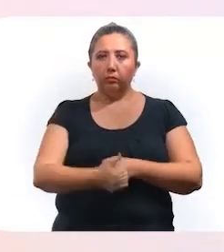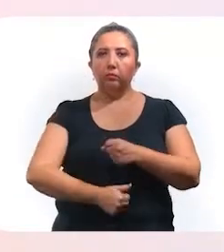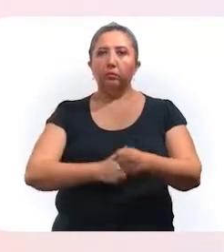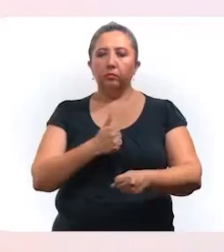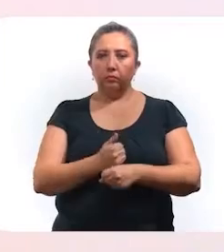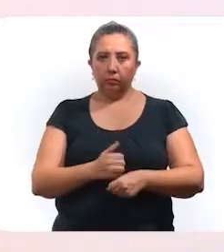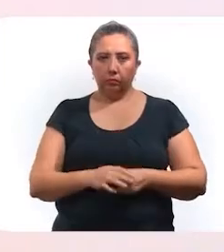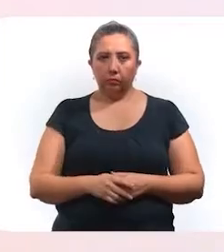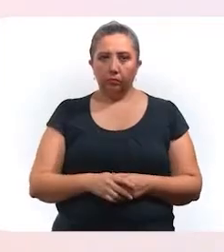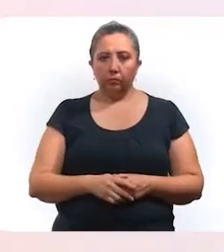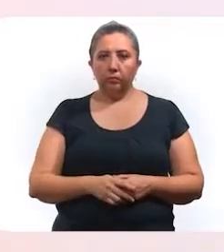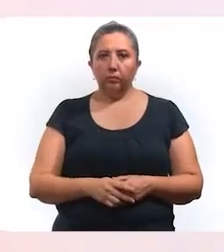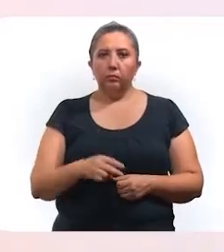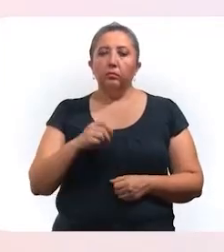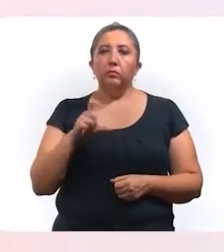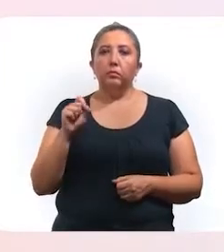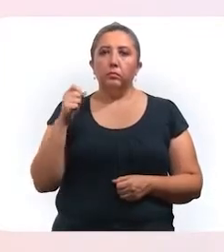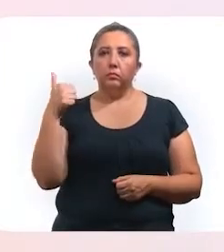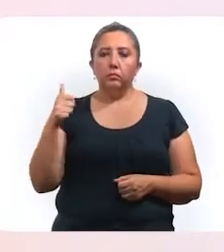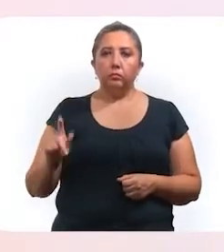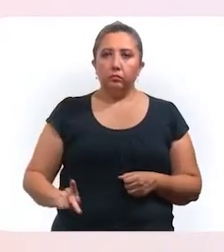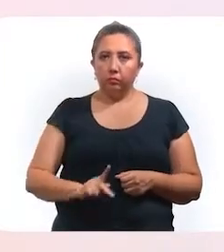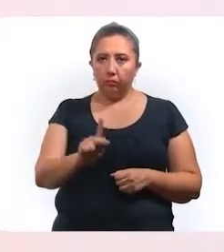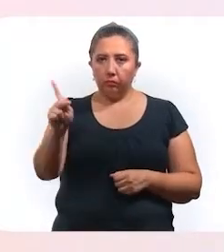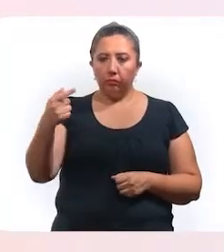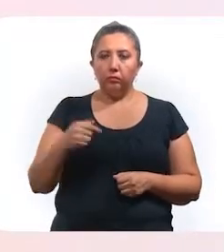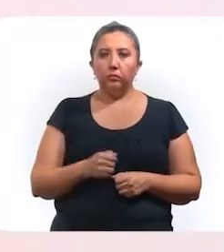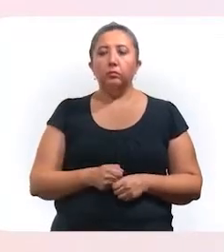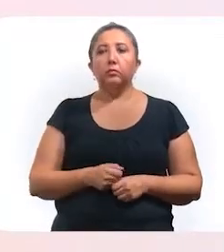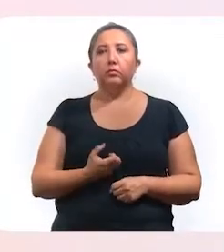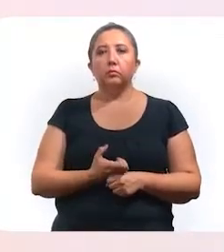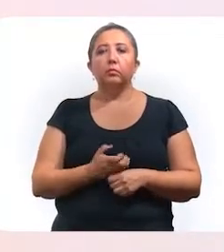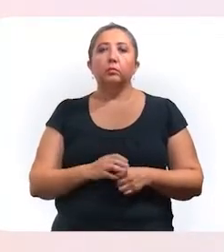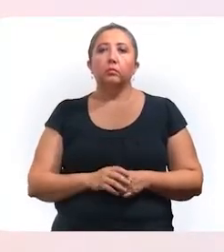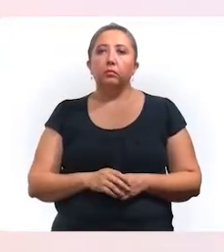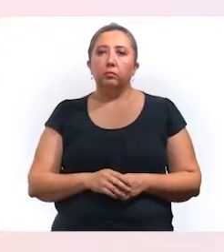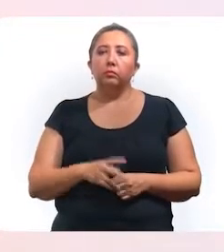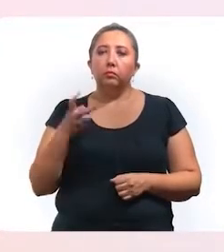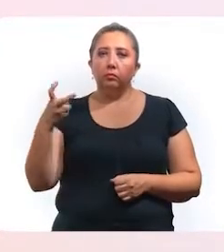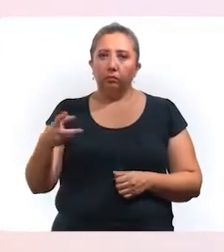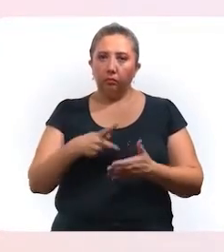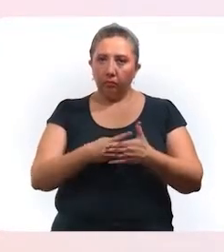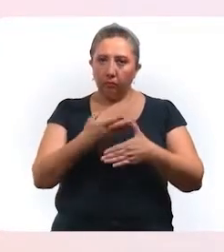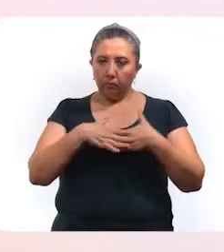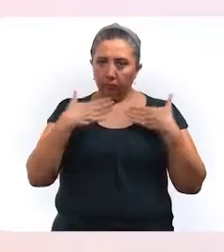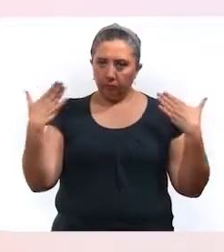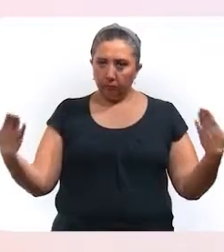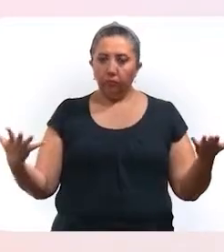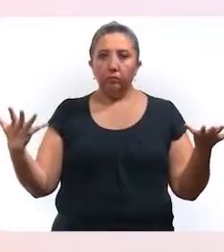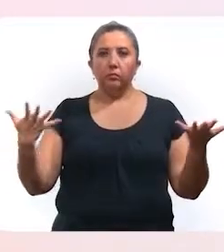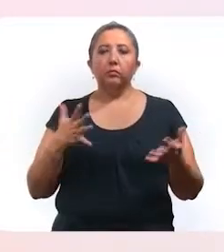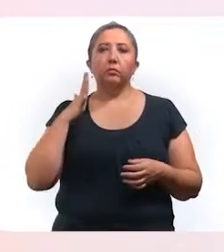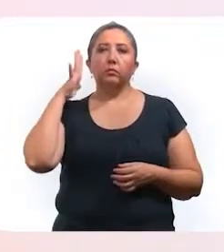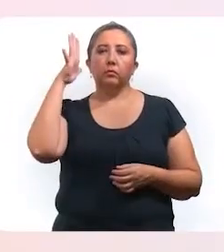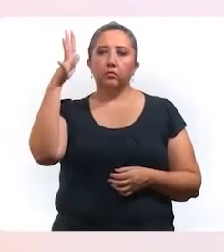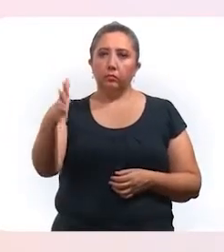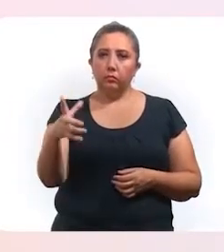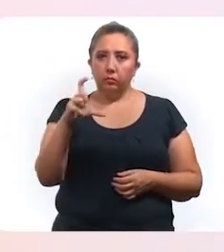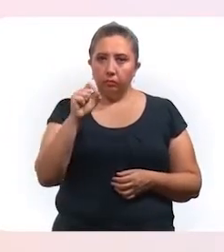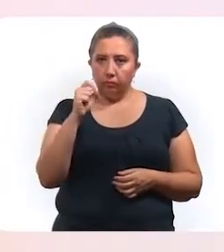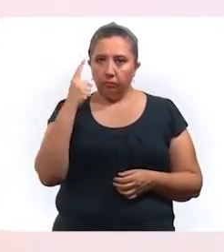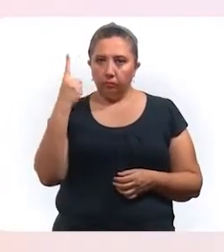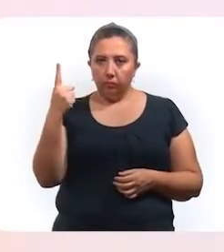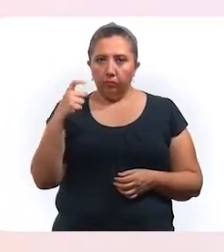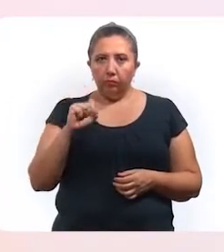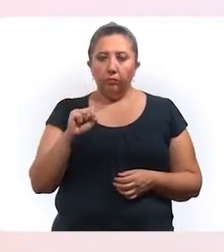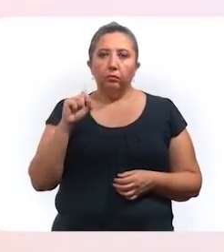59 años de edad, en 26 municipios del interior del estado. Este proceso se llevará a cabo del